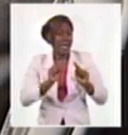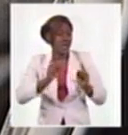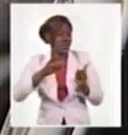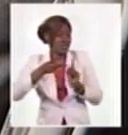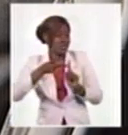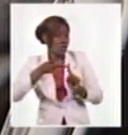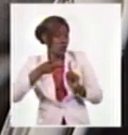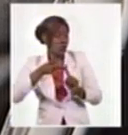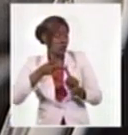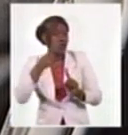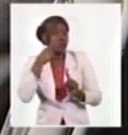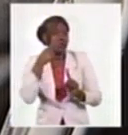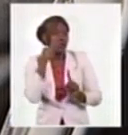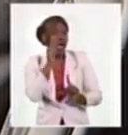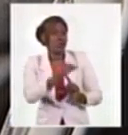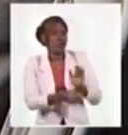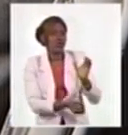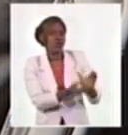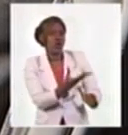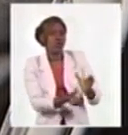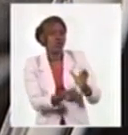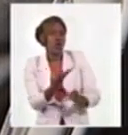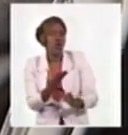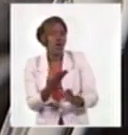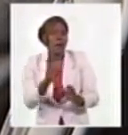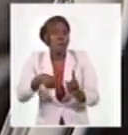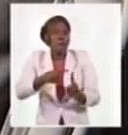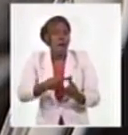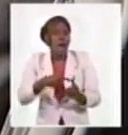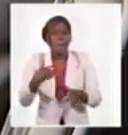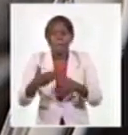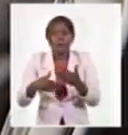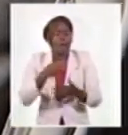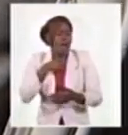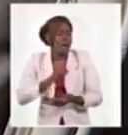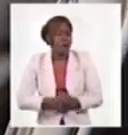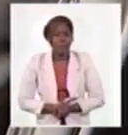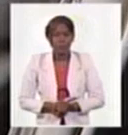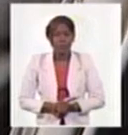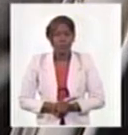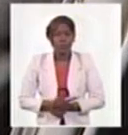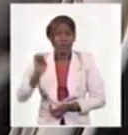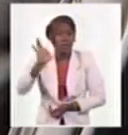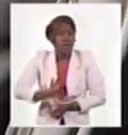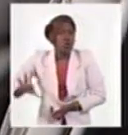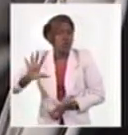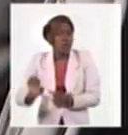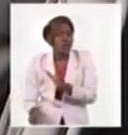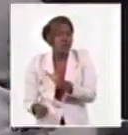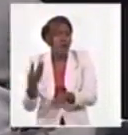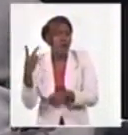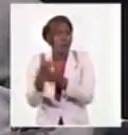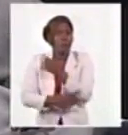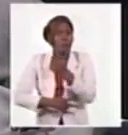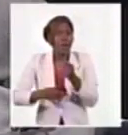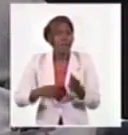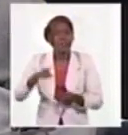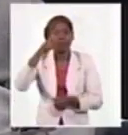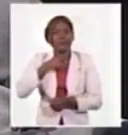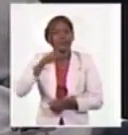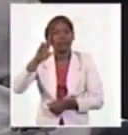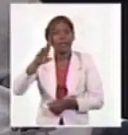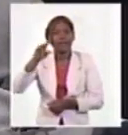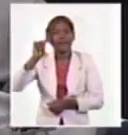viejos conflictos en Europa, como por ejemplo el tema de Serbia. Eso va a estar latente este año también, ¿no? Sí,